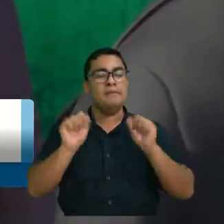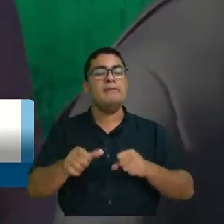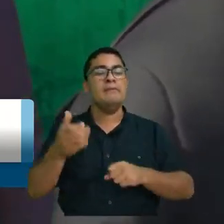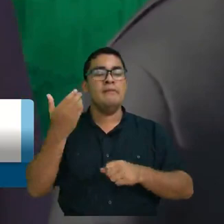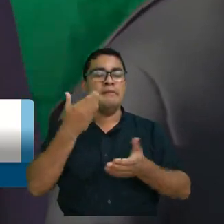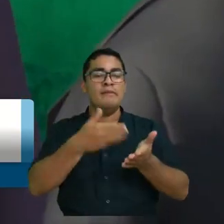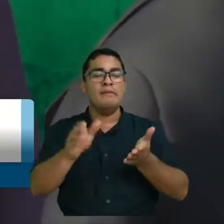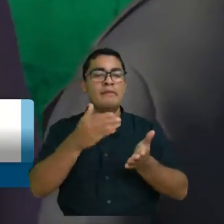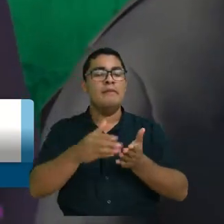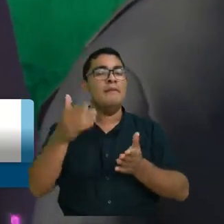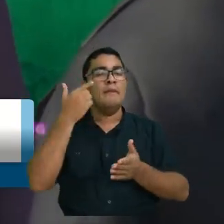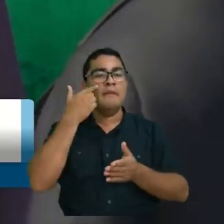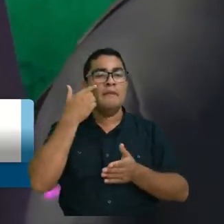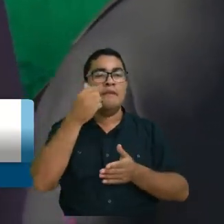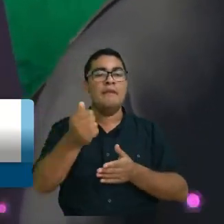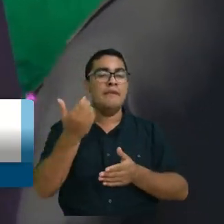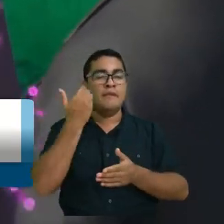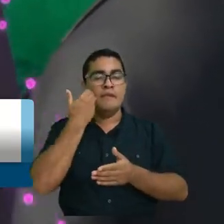fácilmente. Mientras que